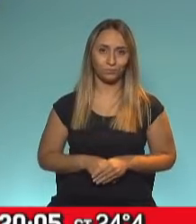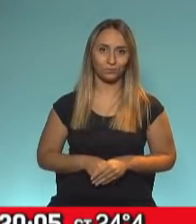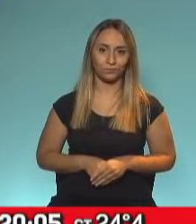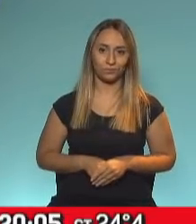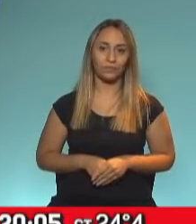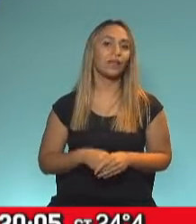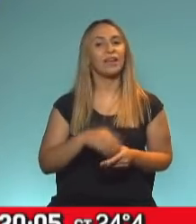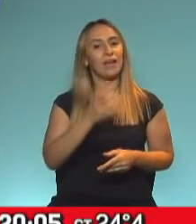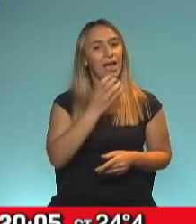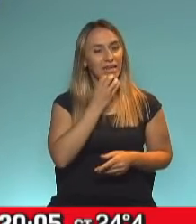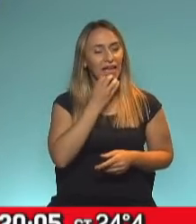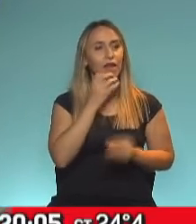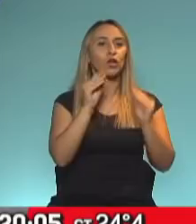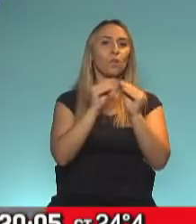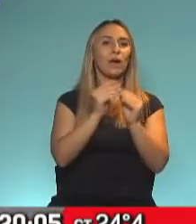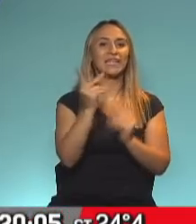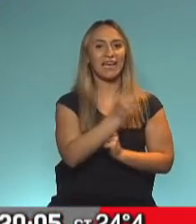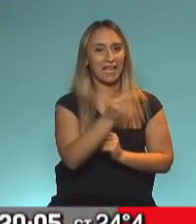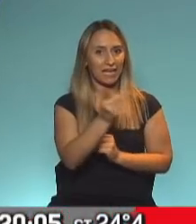Ariel, compañeras, buenas noches.